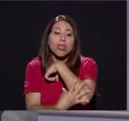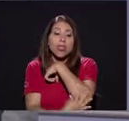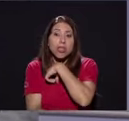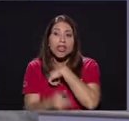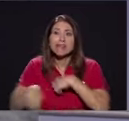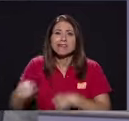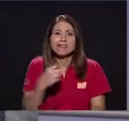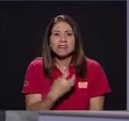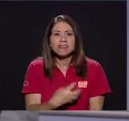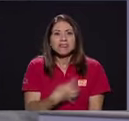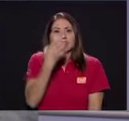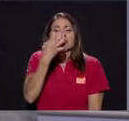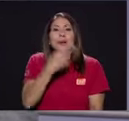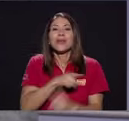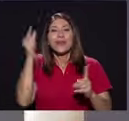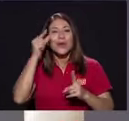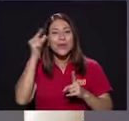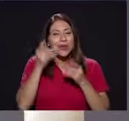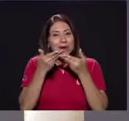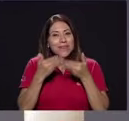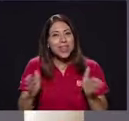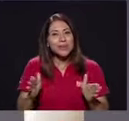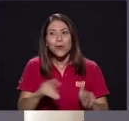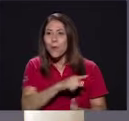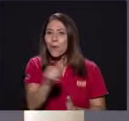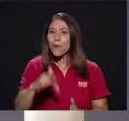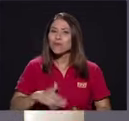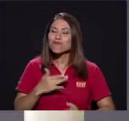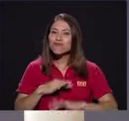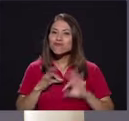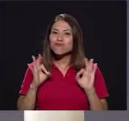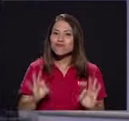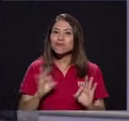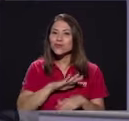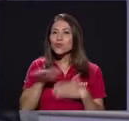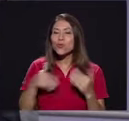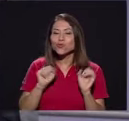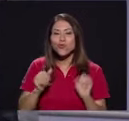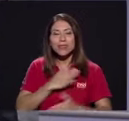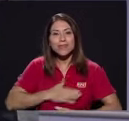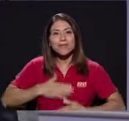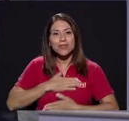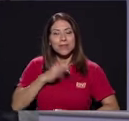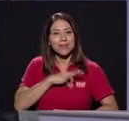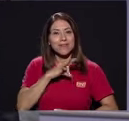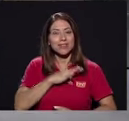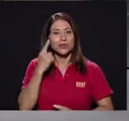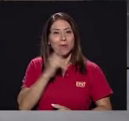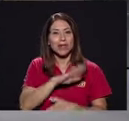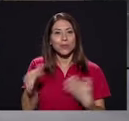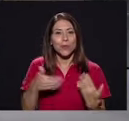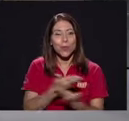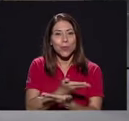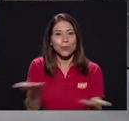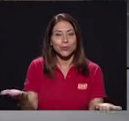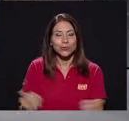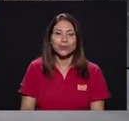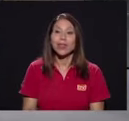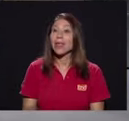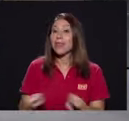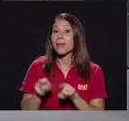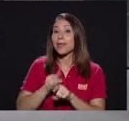rabia. El gobierno abierto genera bienestar y que toda la comunidad pueda disfrutar de los beneficios que pertenecen a todos. No, yo quiero agregar además a lo que